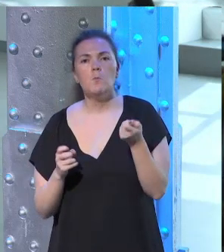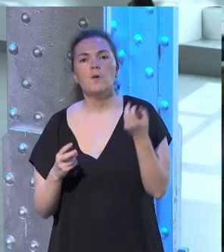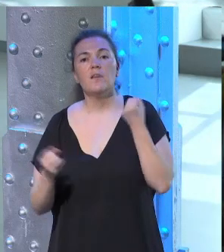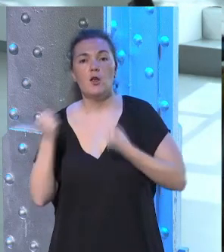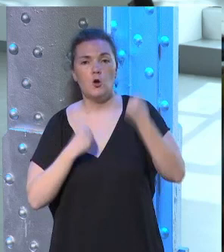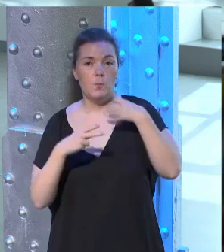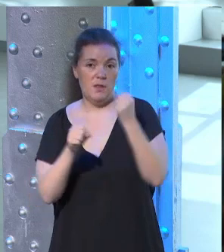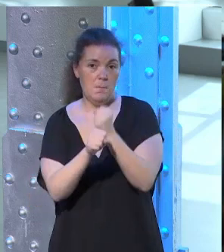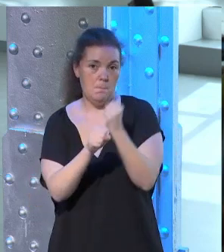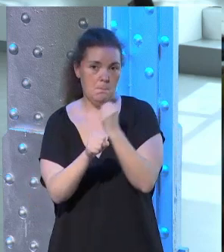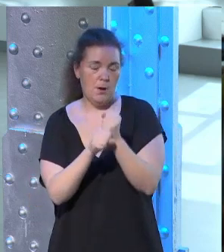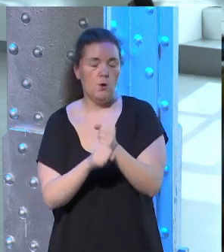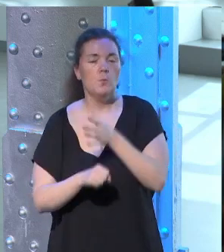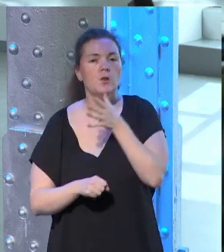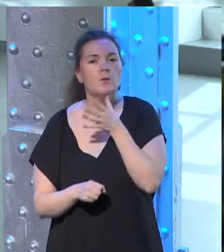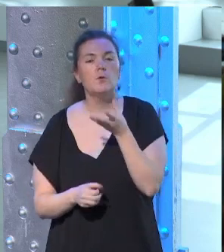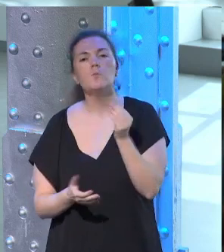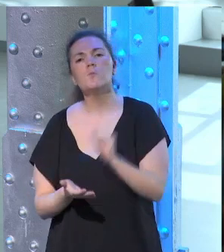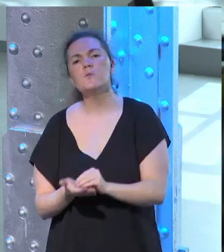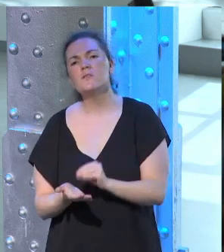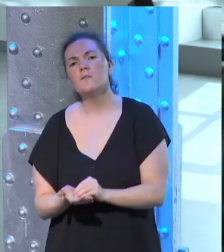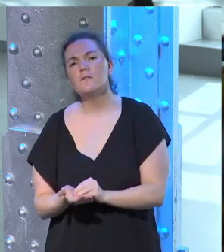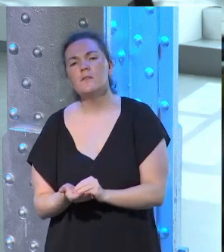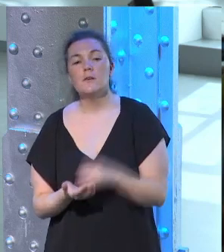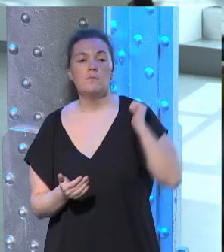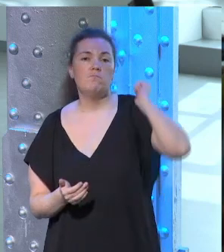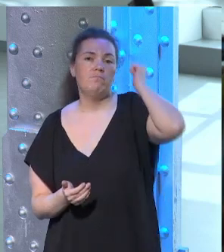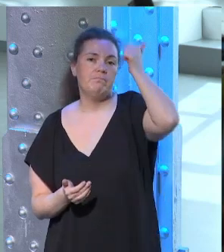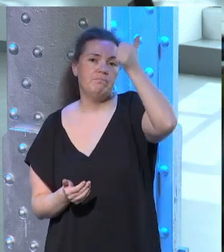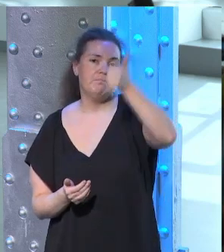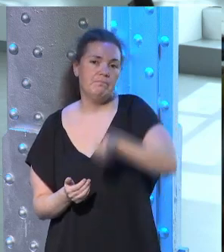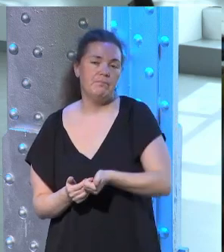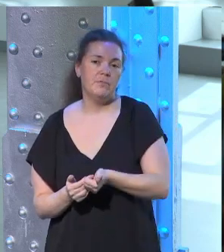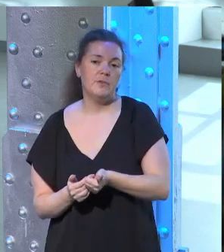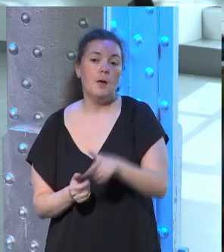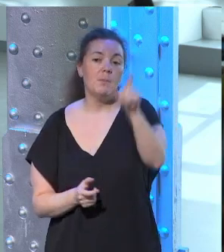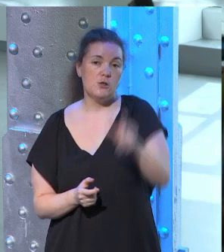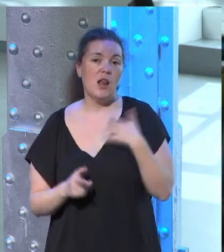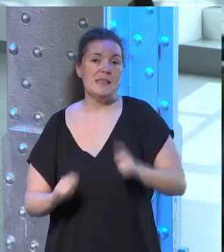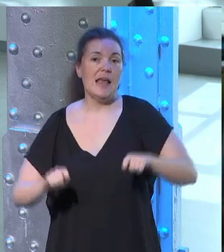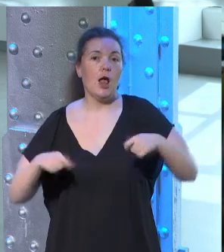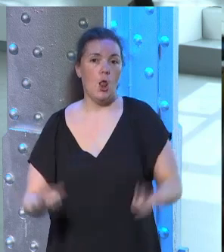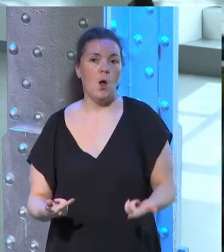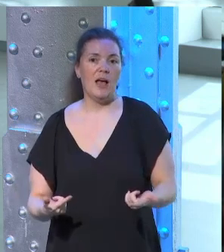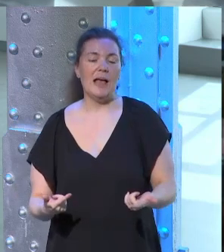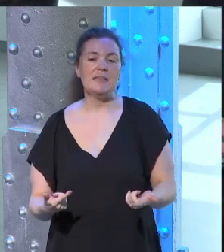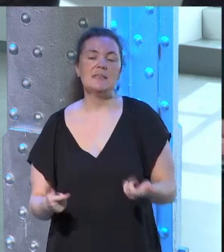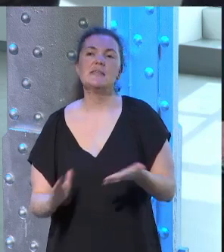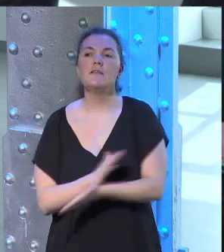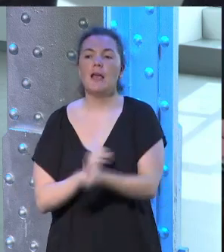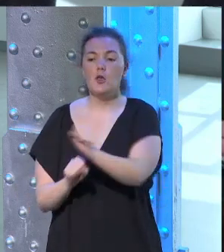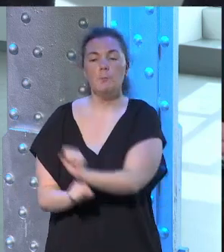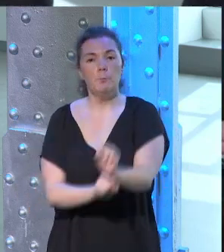economía y el empleo, ¿no? Porque muchas veces, si durante años, ¿no?, aquel que era ecologista, ¿no?, se entendía que protegía el medio